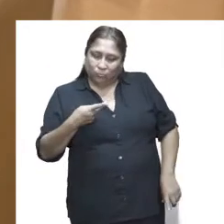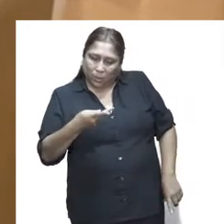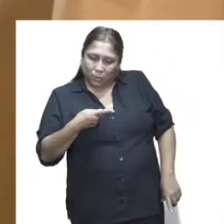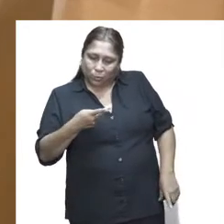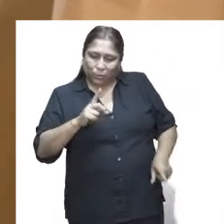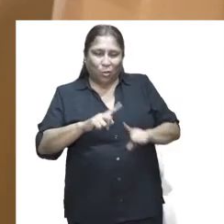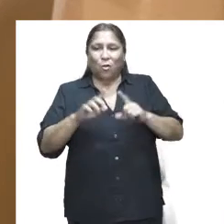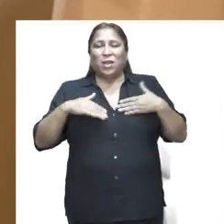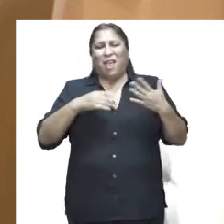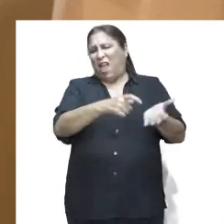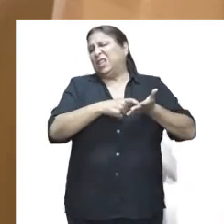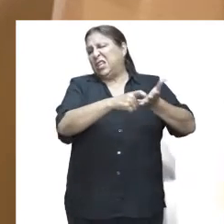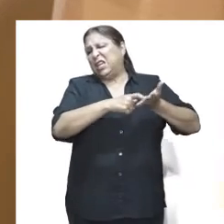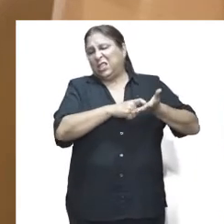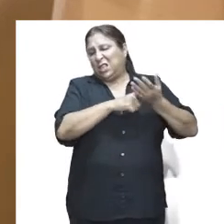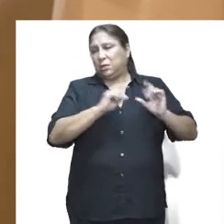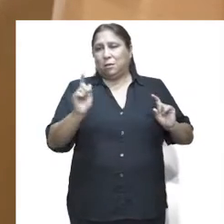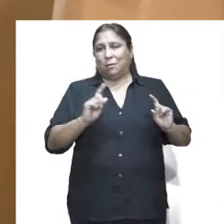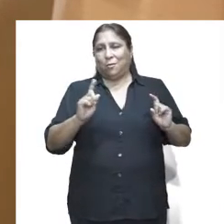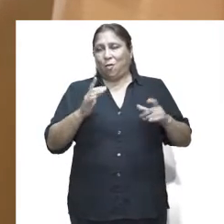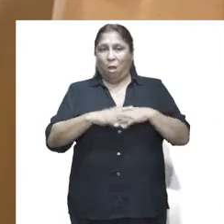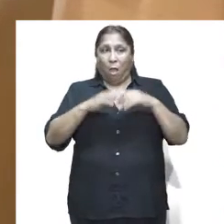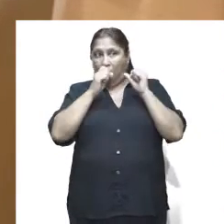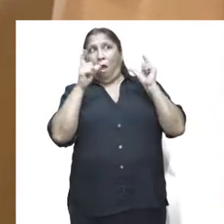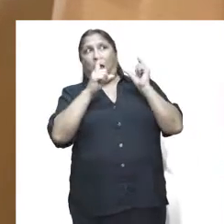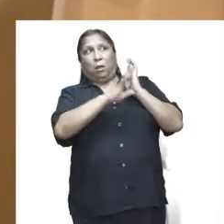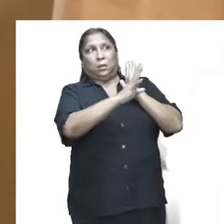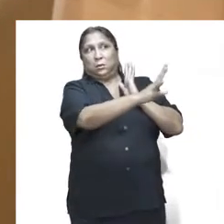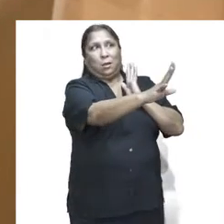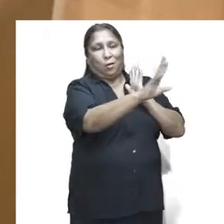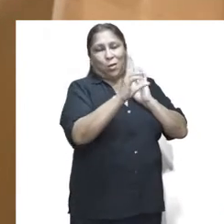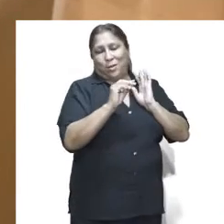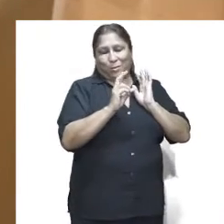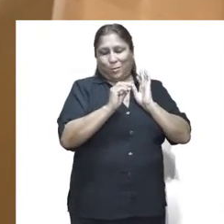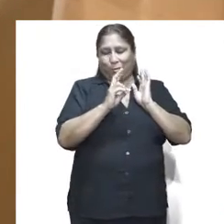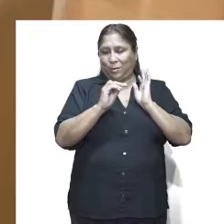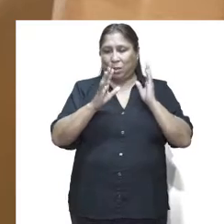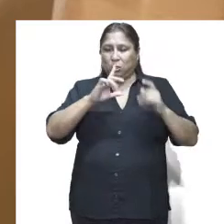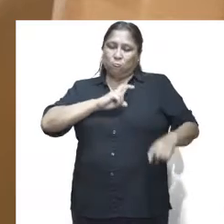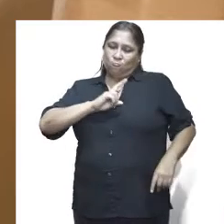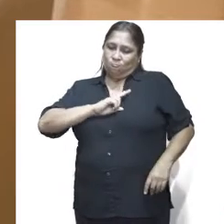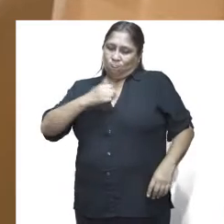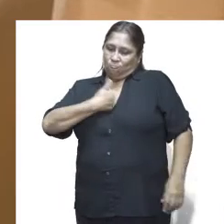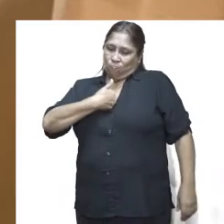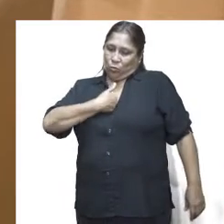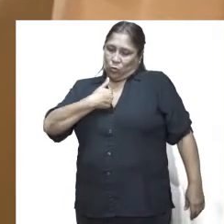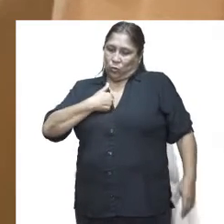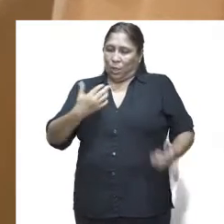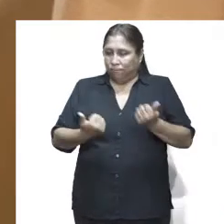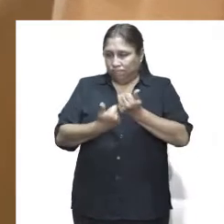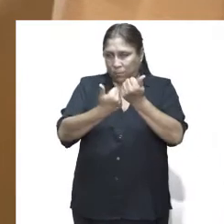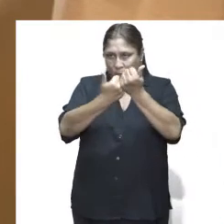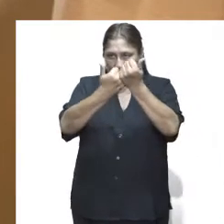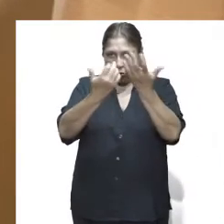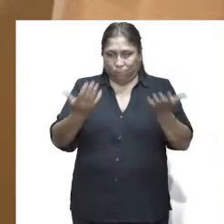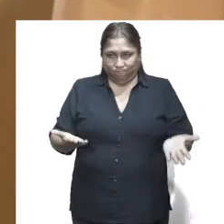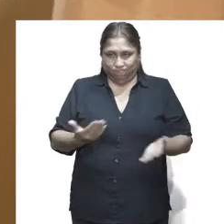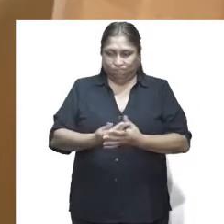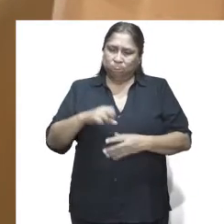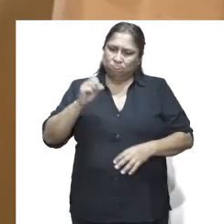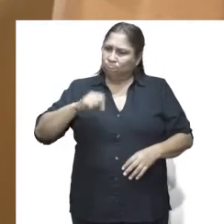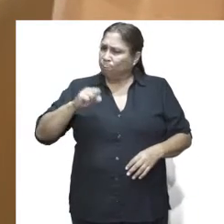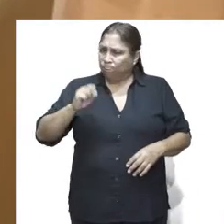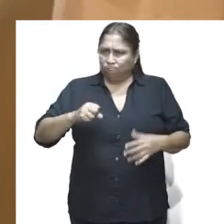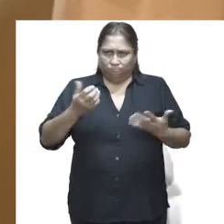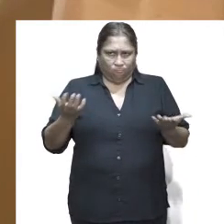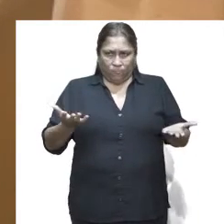Tampoco es que se va a sorprender a alguna persona. No, claro, no es cuestión, sino es pedir solidaridad en todo caso. En todo caso, si